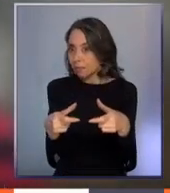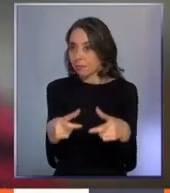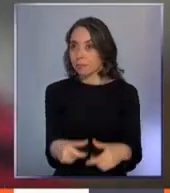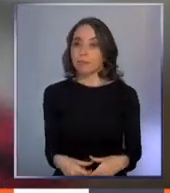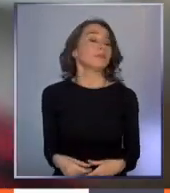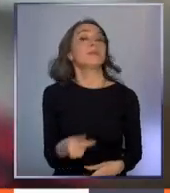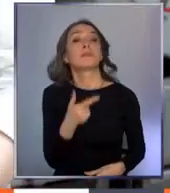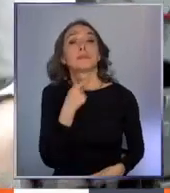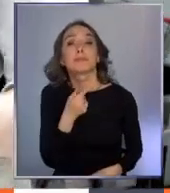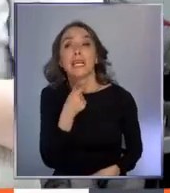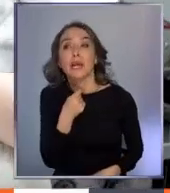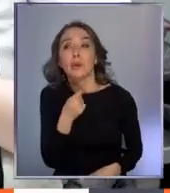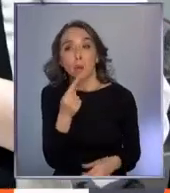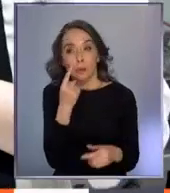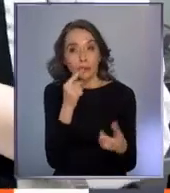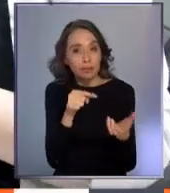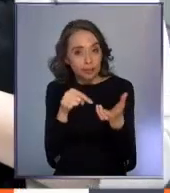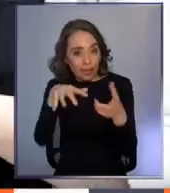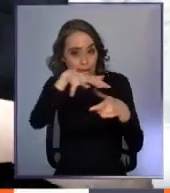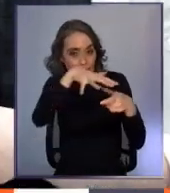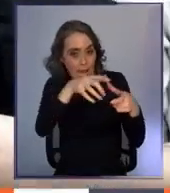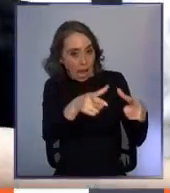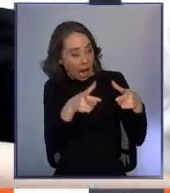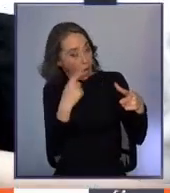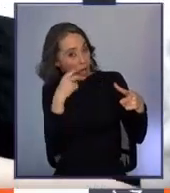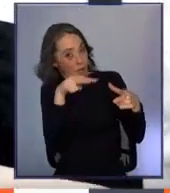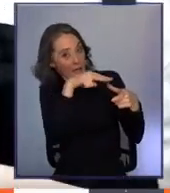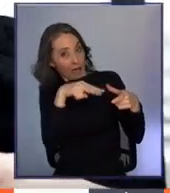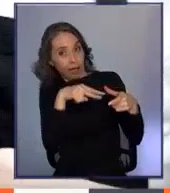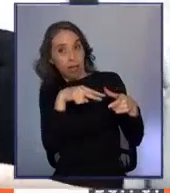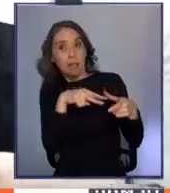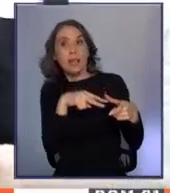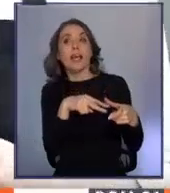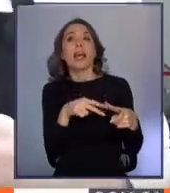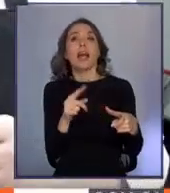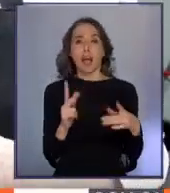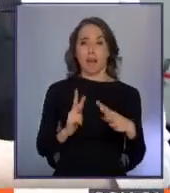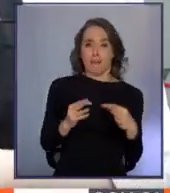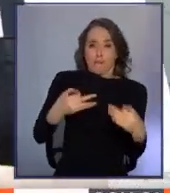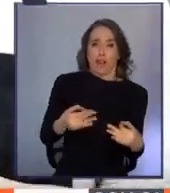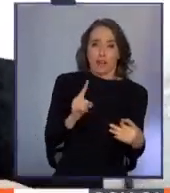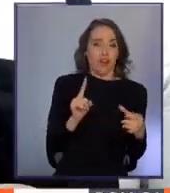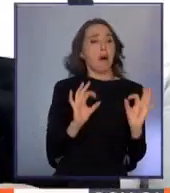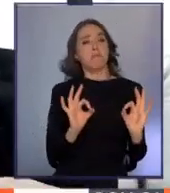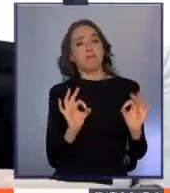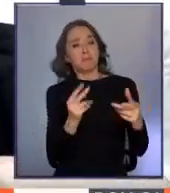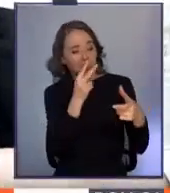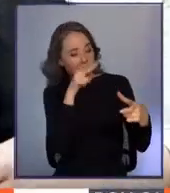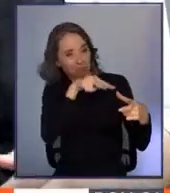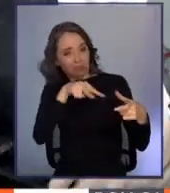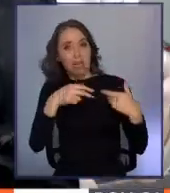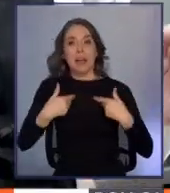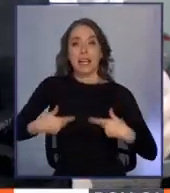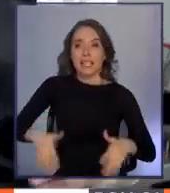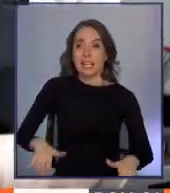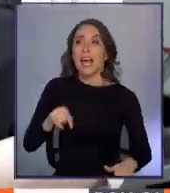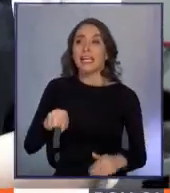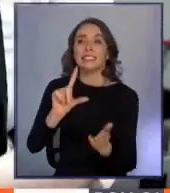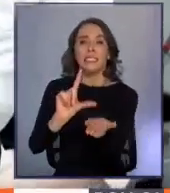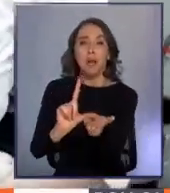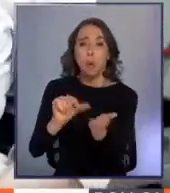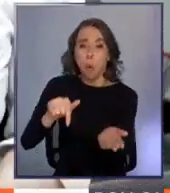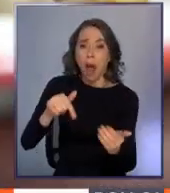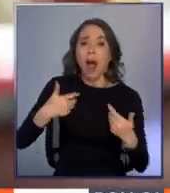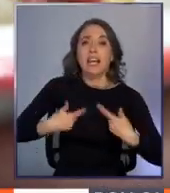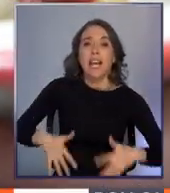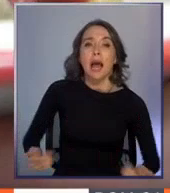Me gusta también un poco la presentación, que es más informal, entre comillas. Sí. Como que te invita a comerlo de manera relajada. Sí, este es un lugar relajado. Es